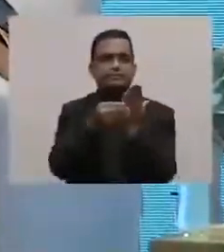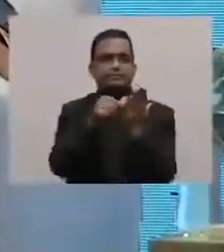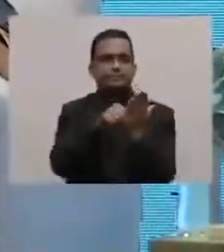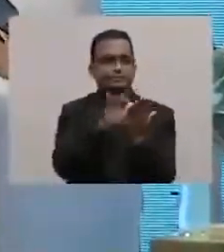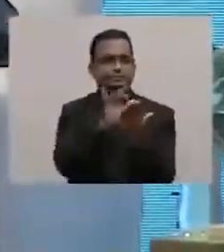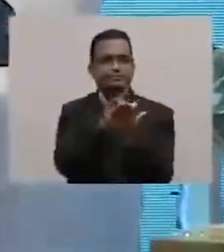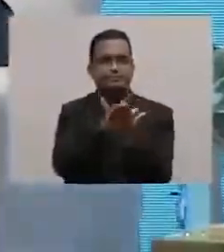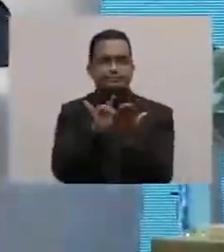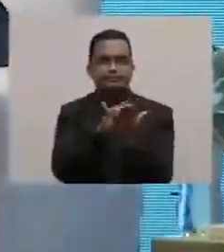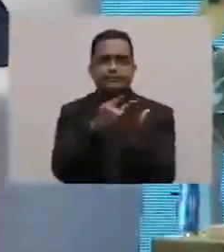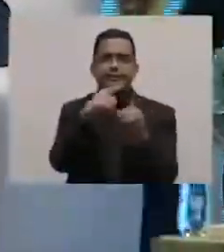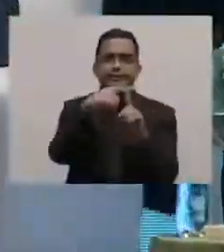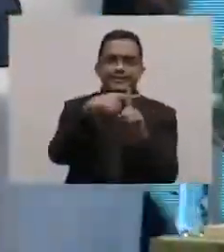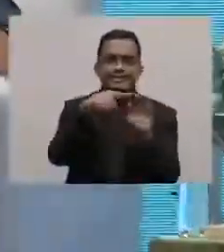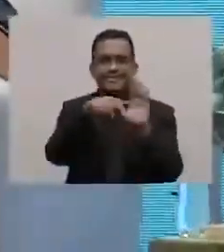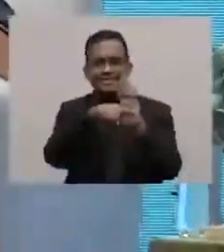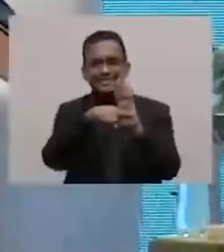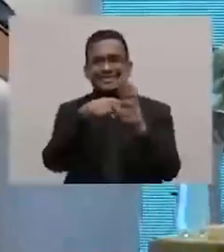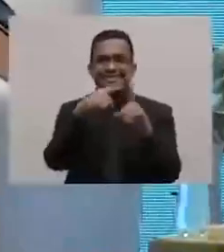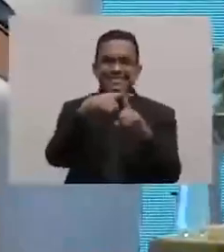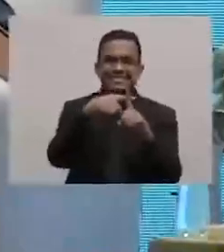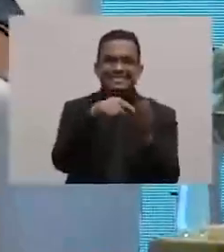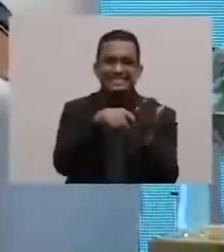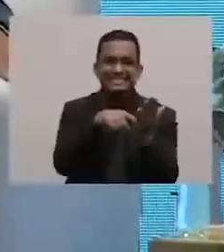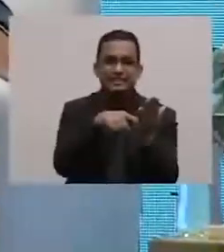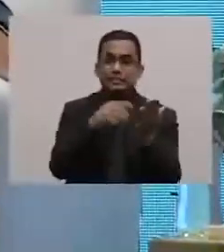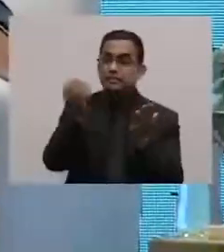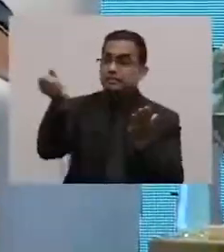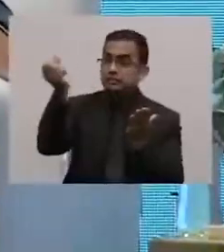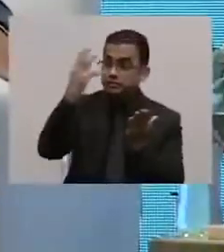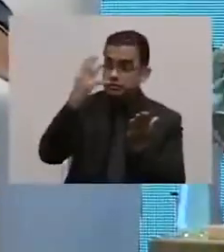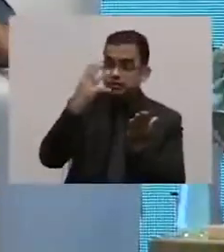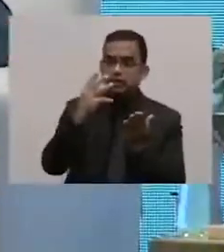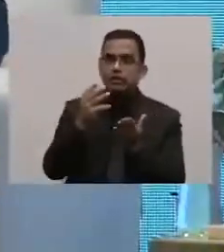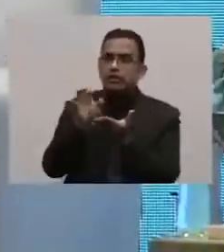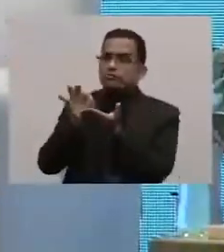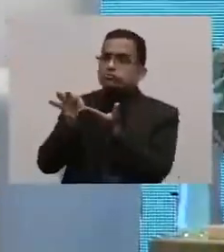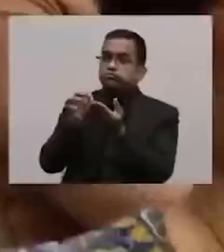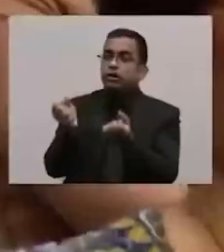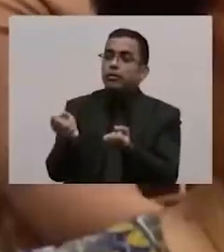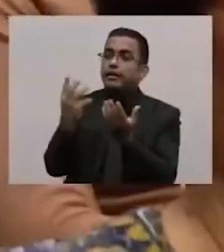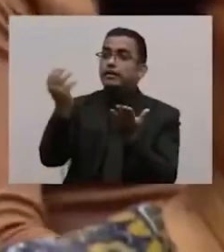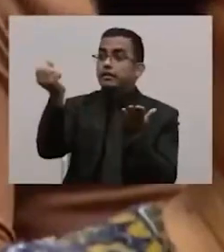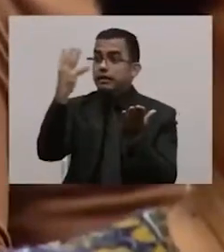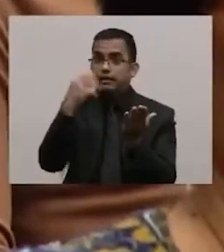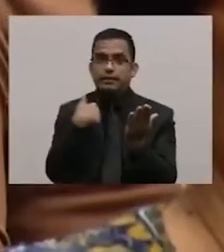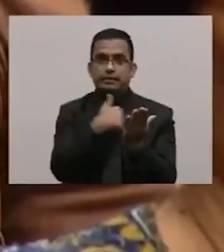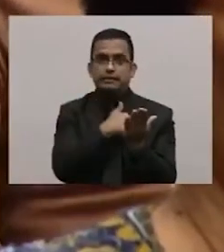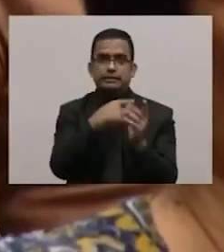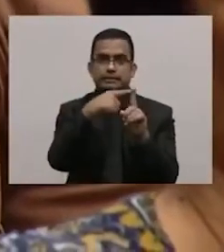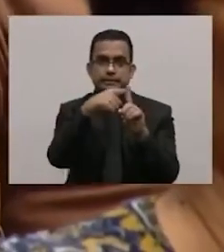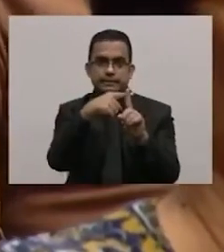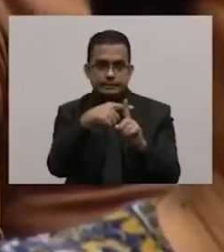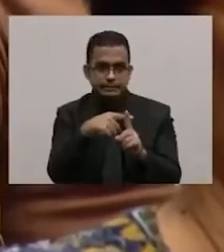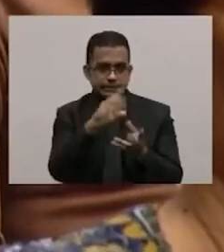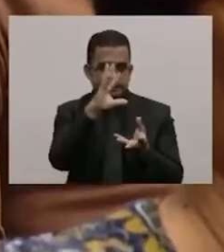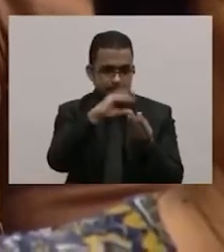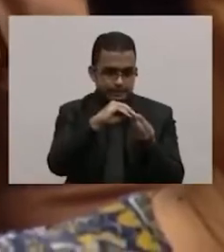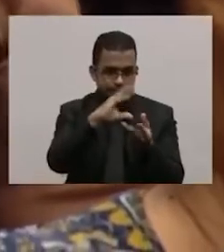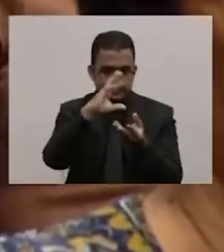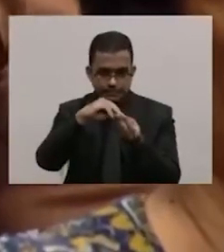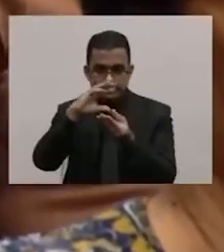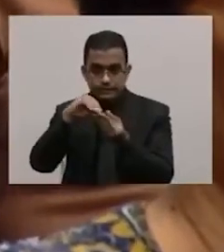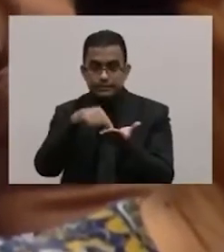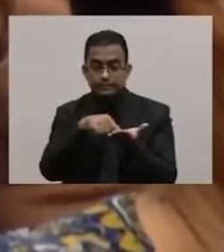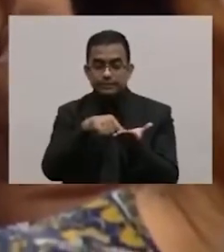sumar y las informaciones sueltas que nos suministraban los corresponsales en todo el país. El periódico Sol tenía